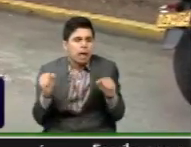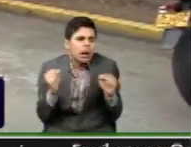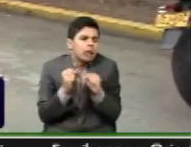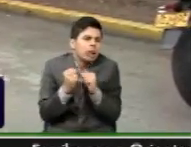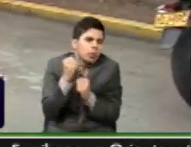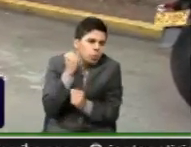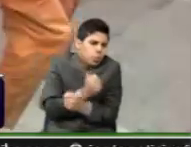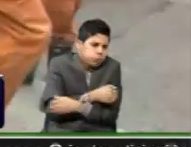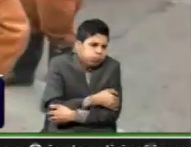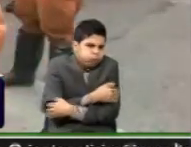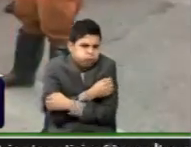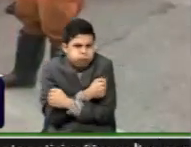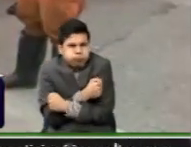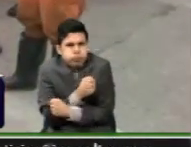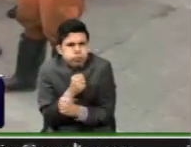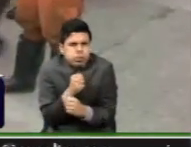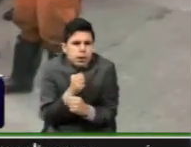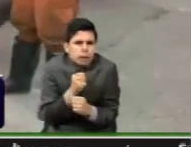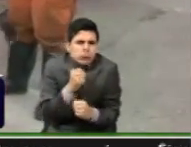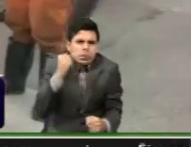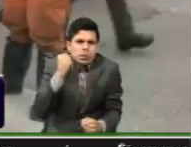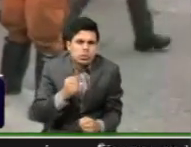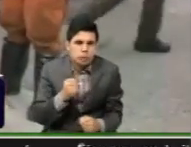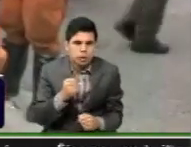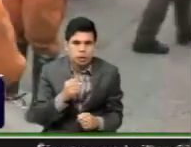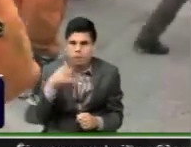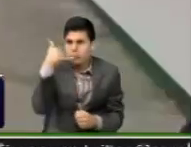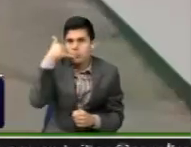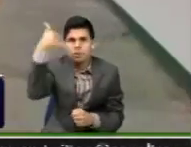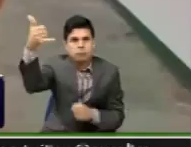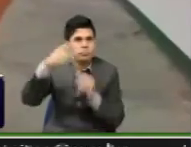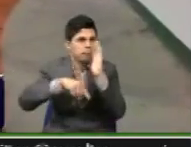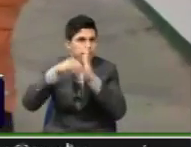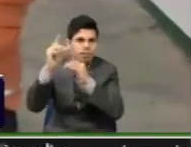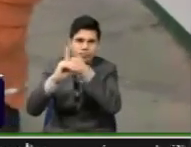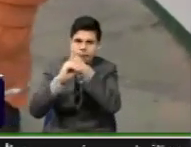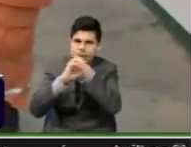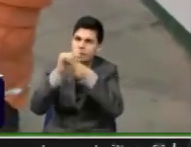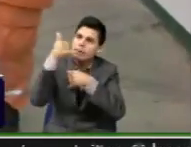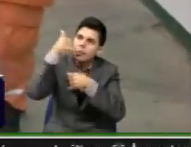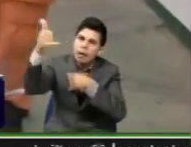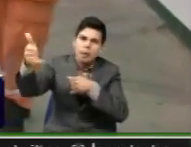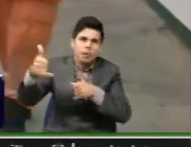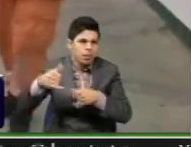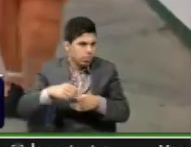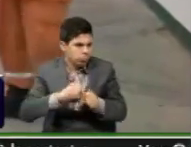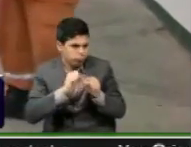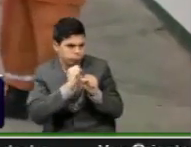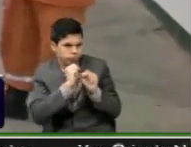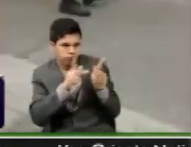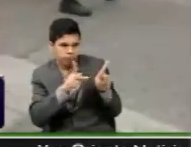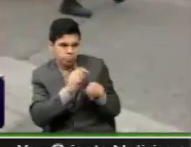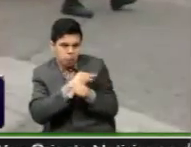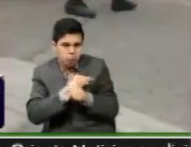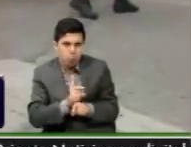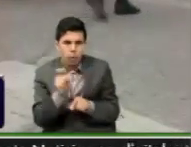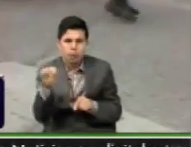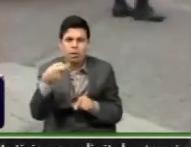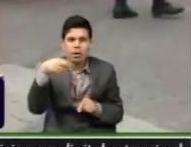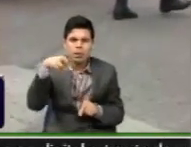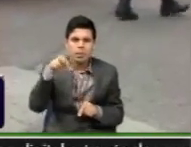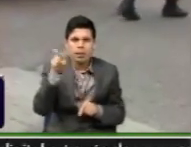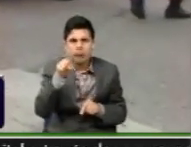porque estamos todos con hipotermia. Inmediatamente reportaron a los organismos de socorro su situación y fue la tecnología GPS quien dio